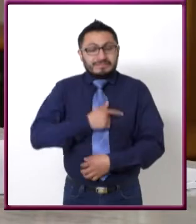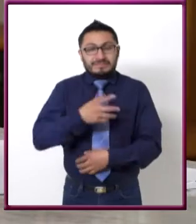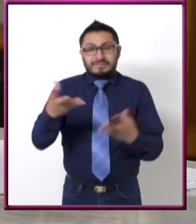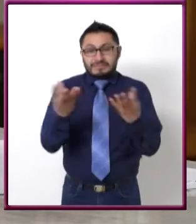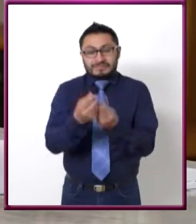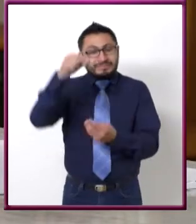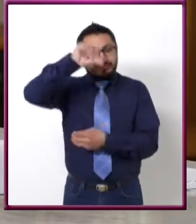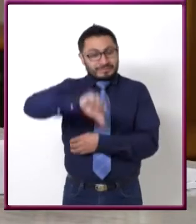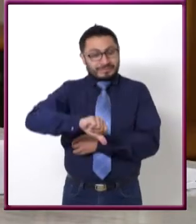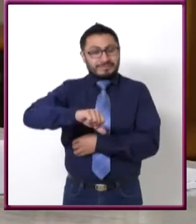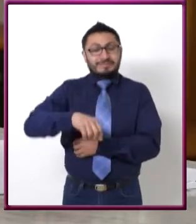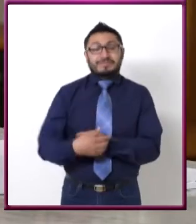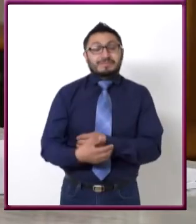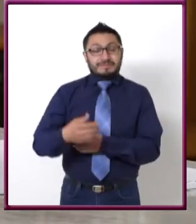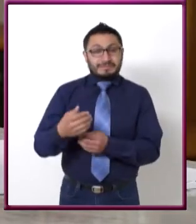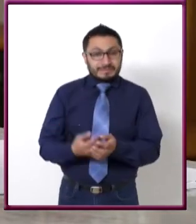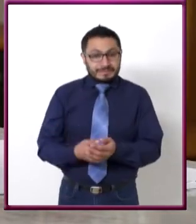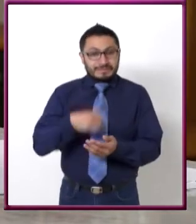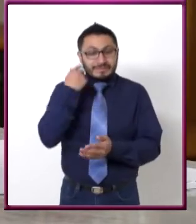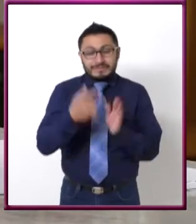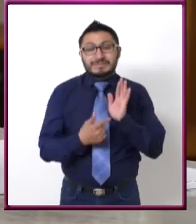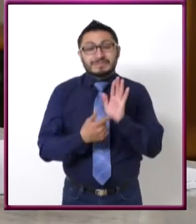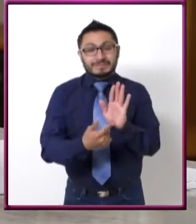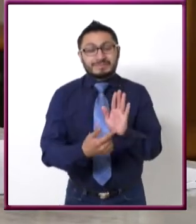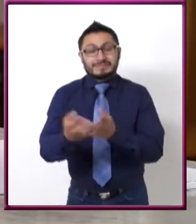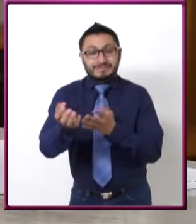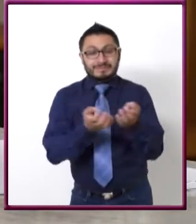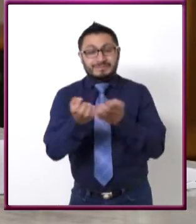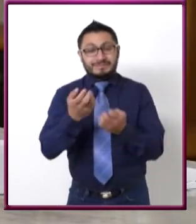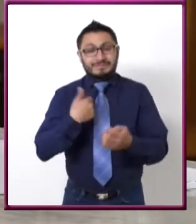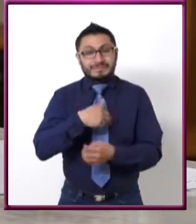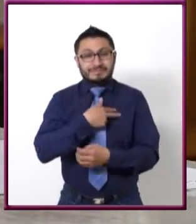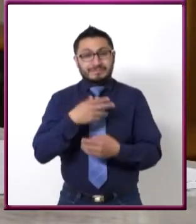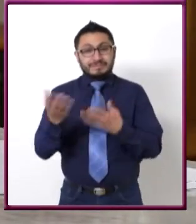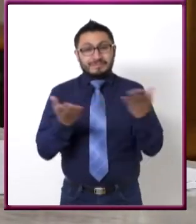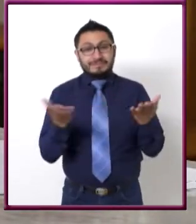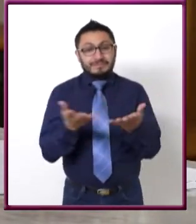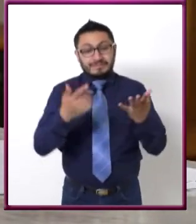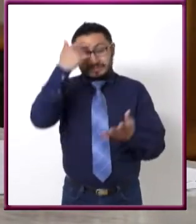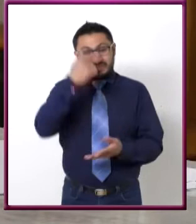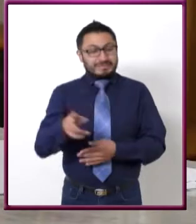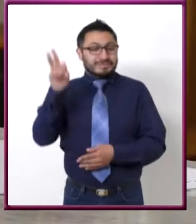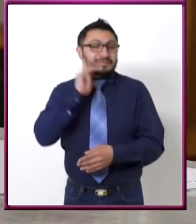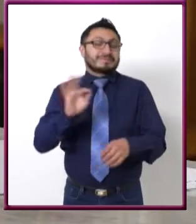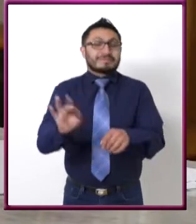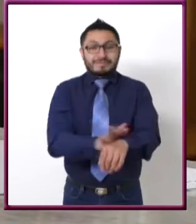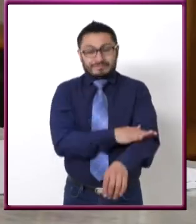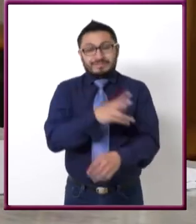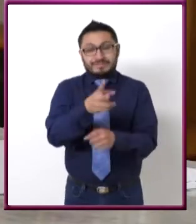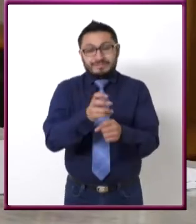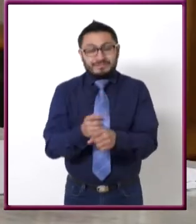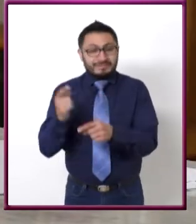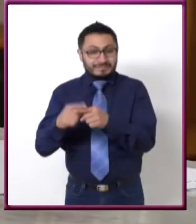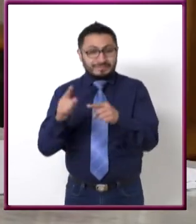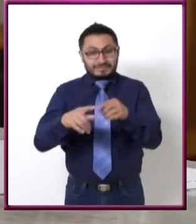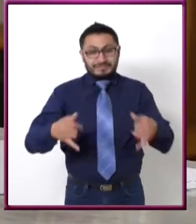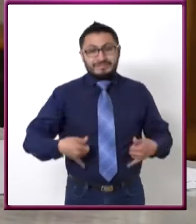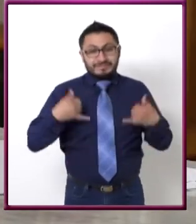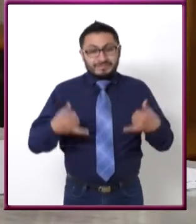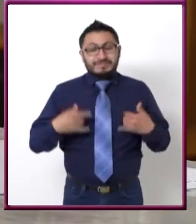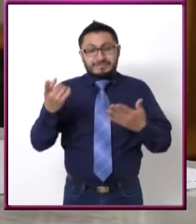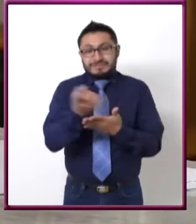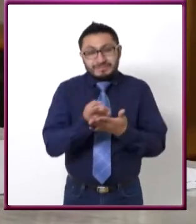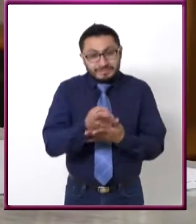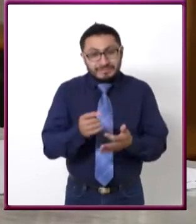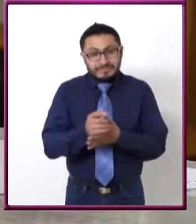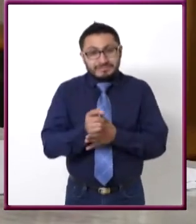Bienvenidos, qué gusto que nos acompañen hoy. Antes que nada queremos mostrarles un ejercicio que hicimos para probar las emociones. Invitamos a distintos